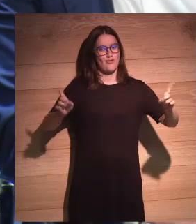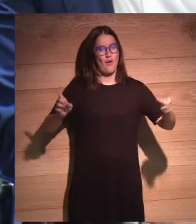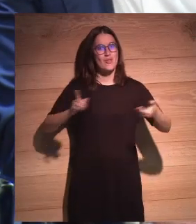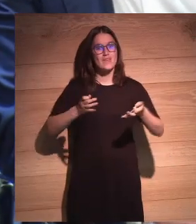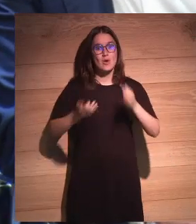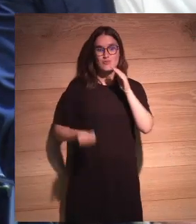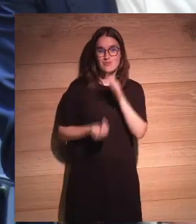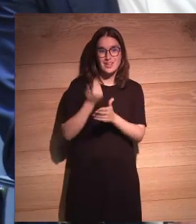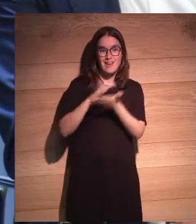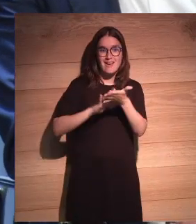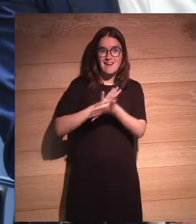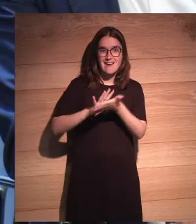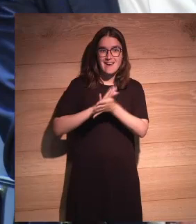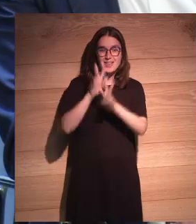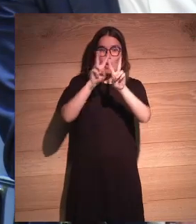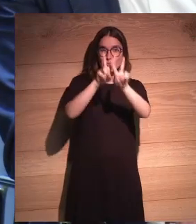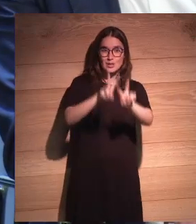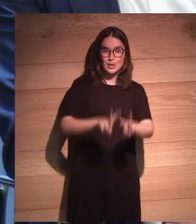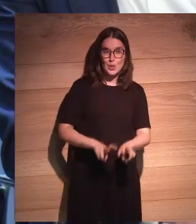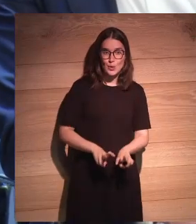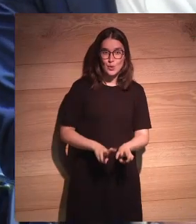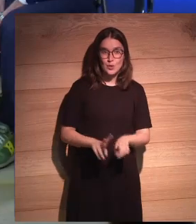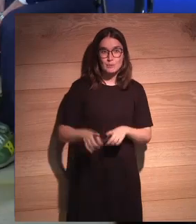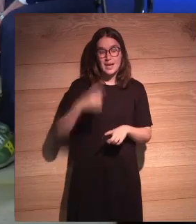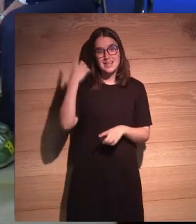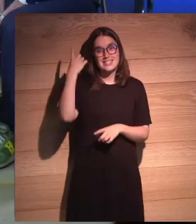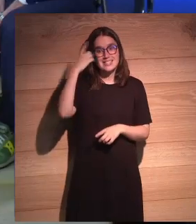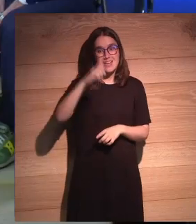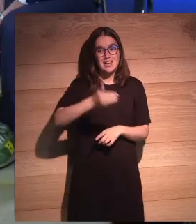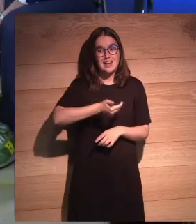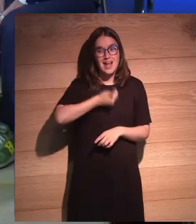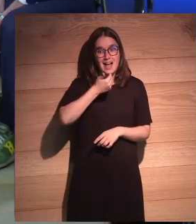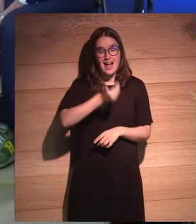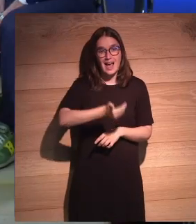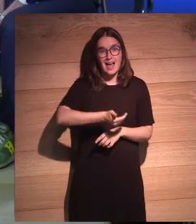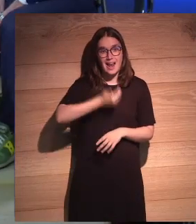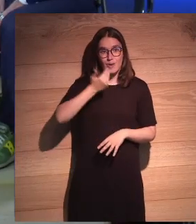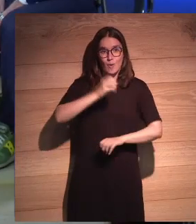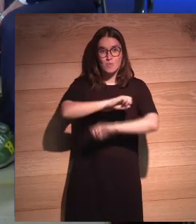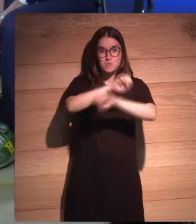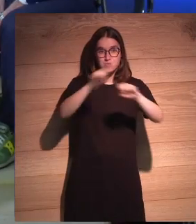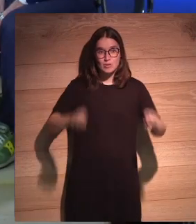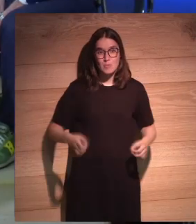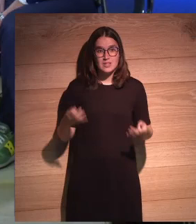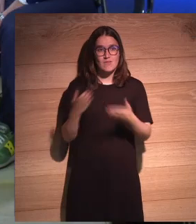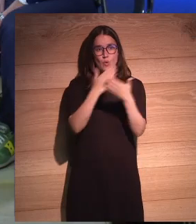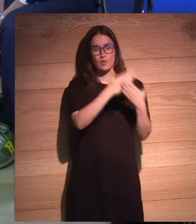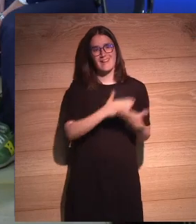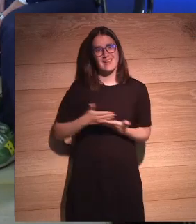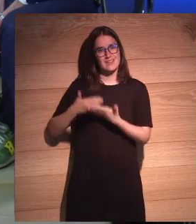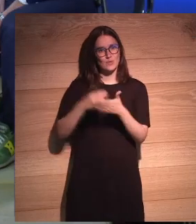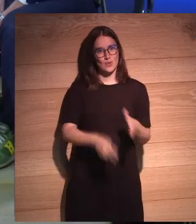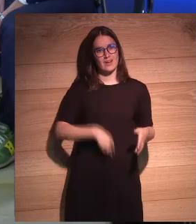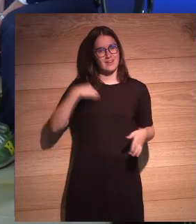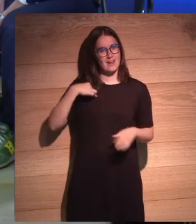Esta mañana estábamos hablando de investigación, y para saber que algo ha arraigado tiene que haber un estudio longitudinal. En